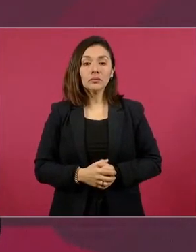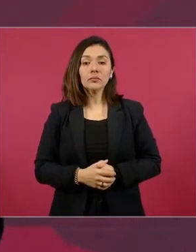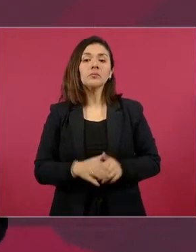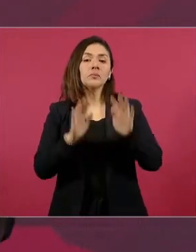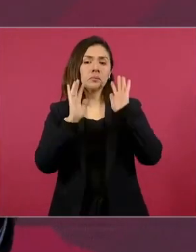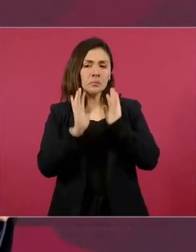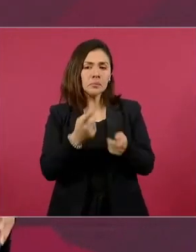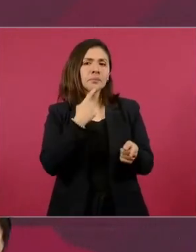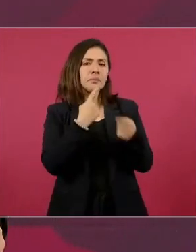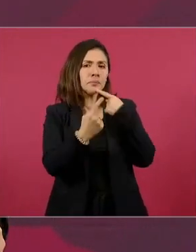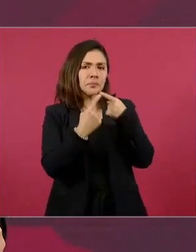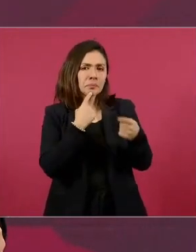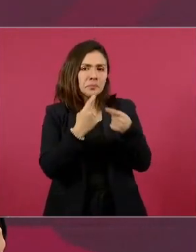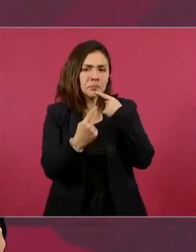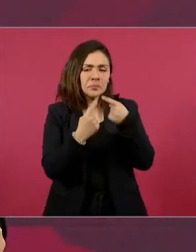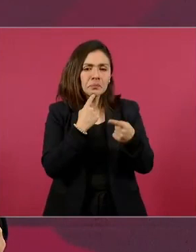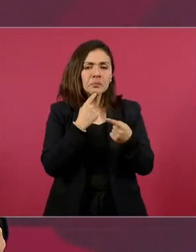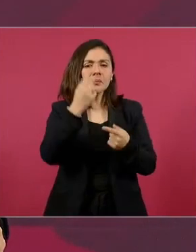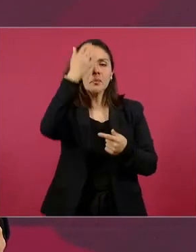Hablamos de